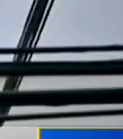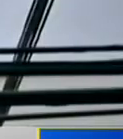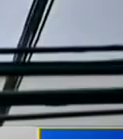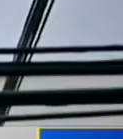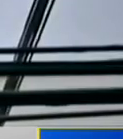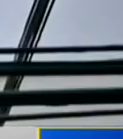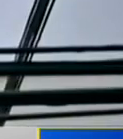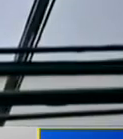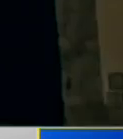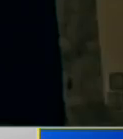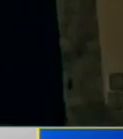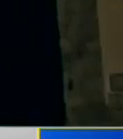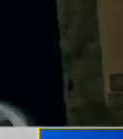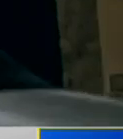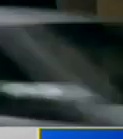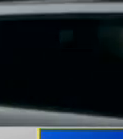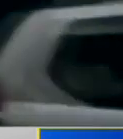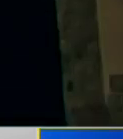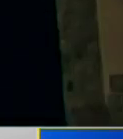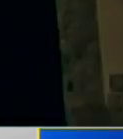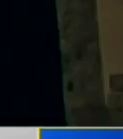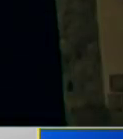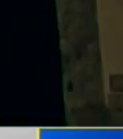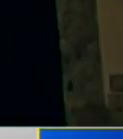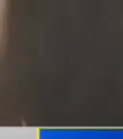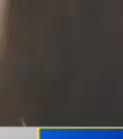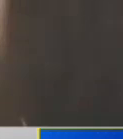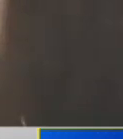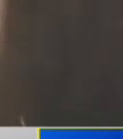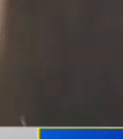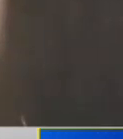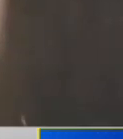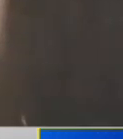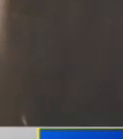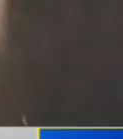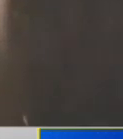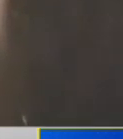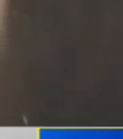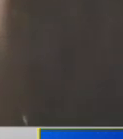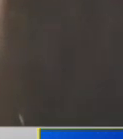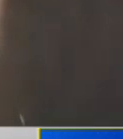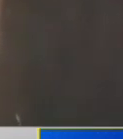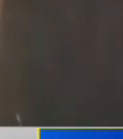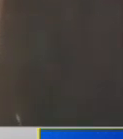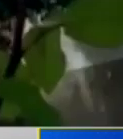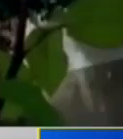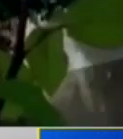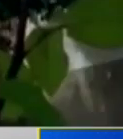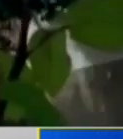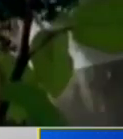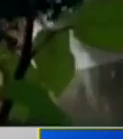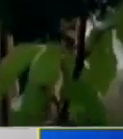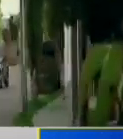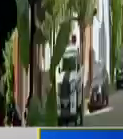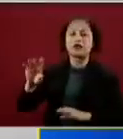les otorgó la protección del asilo político, pese a que cuentan con órdenes de aprehensión.